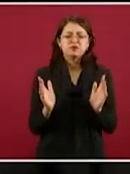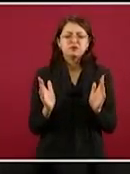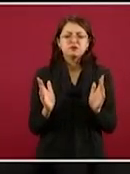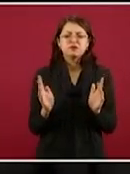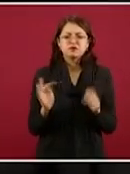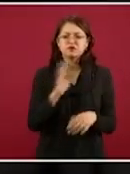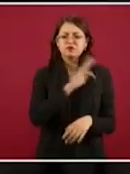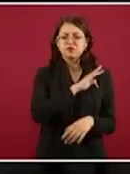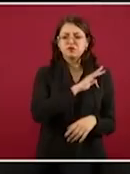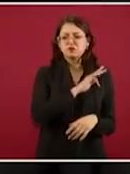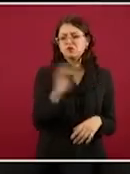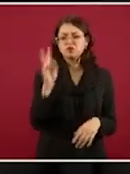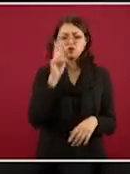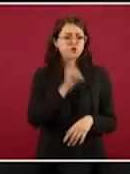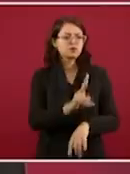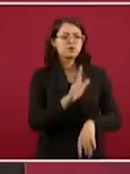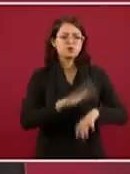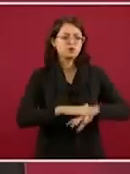hay posturas claras